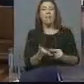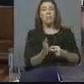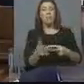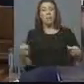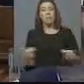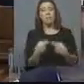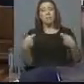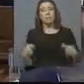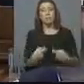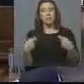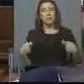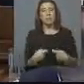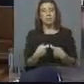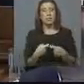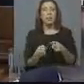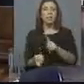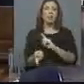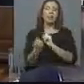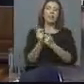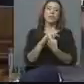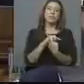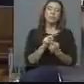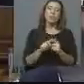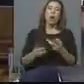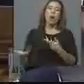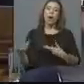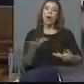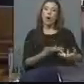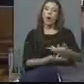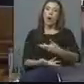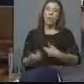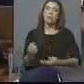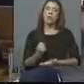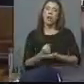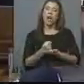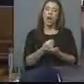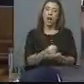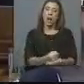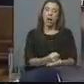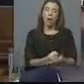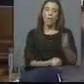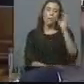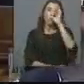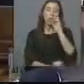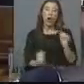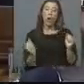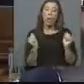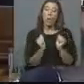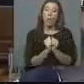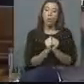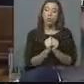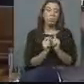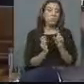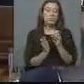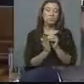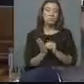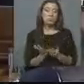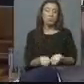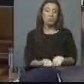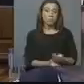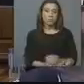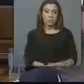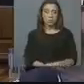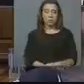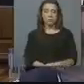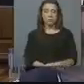que reconoce este proyecto y pasar a una dinámica de cooperación, de colaboración, de búsqueda conjunta que aquí no se recoge.